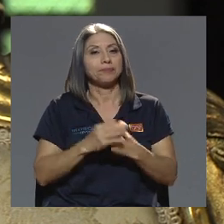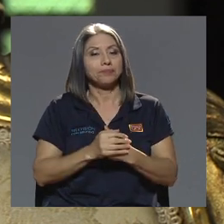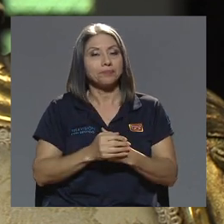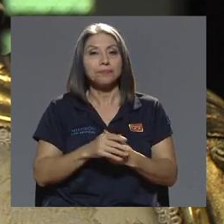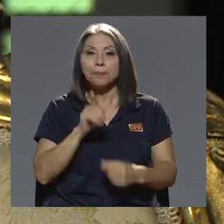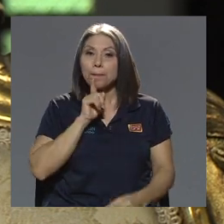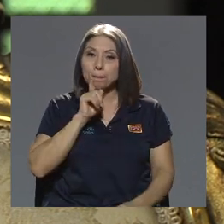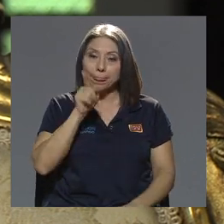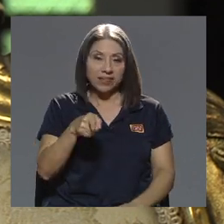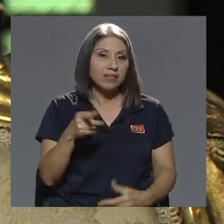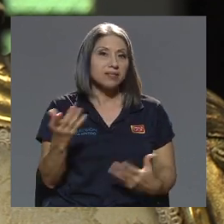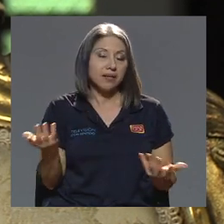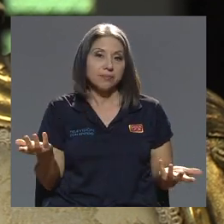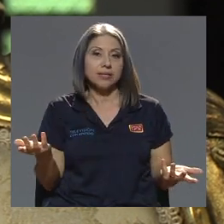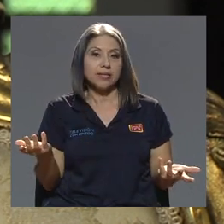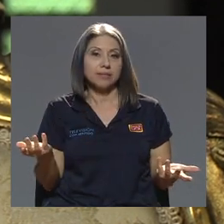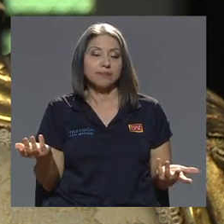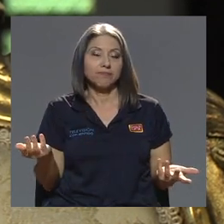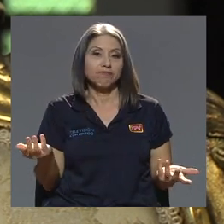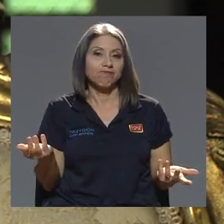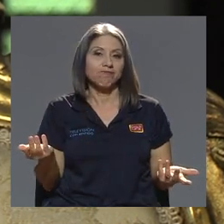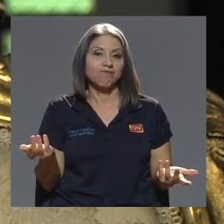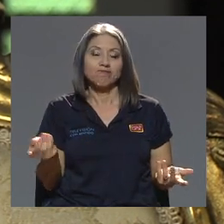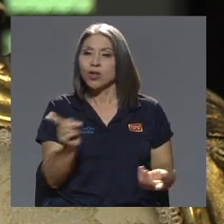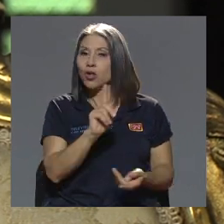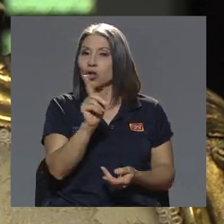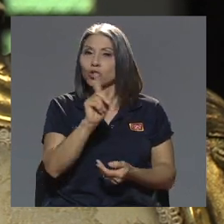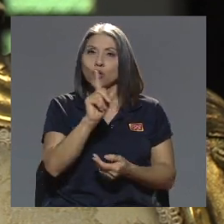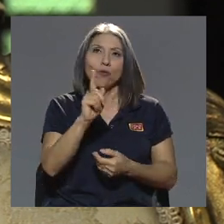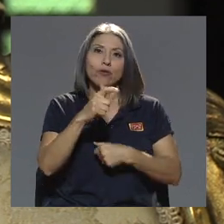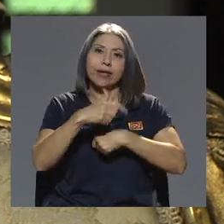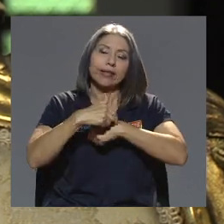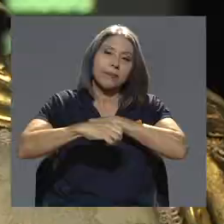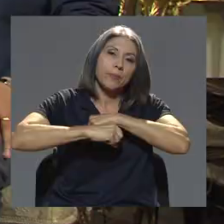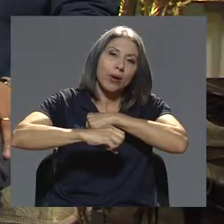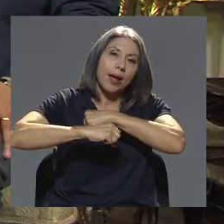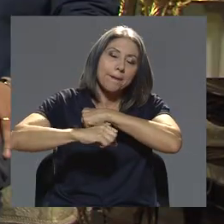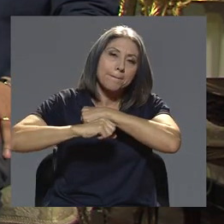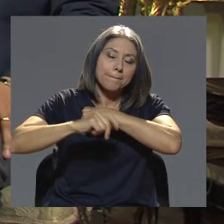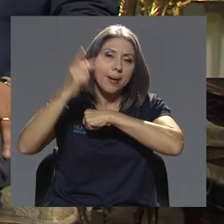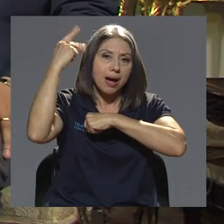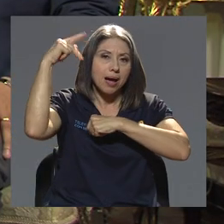Y realmente no fue una campaña...